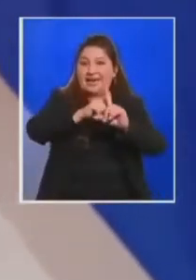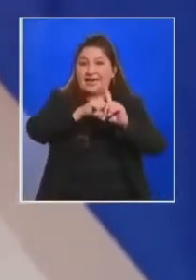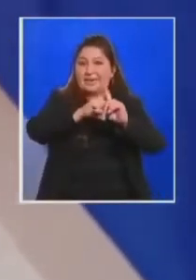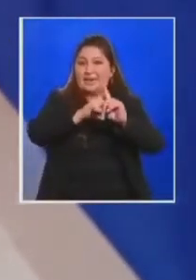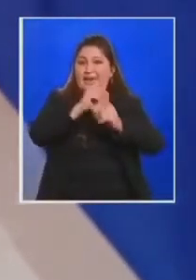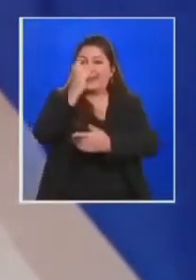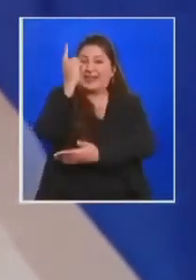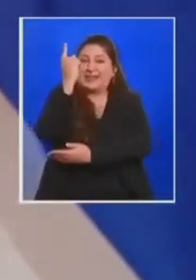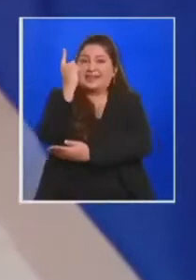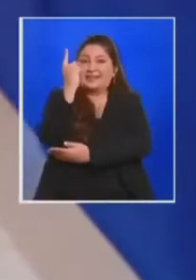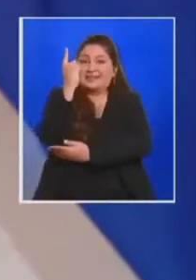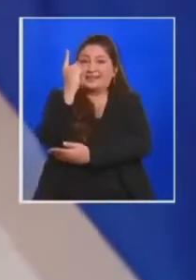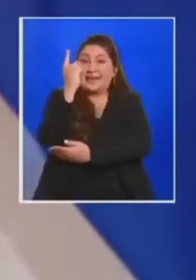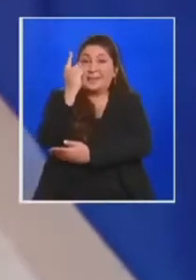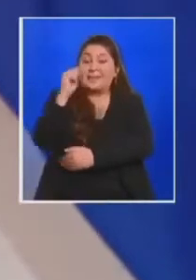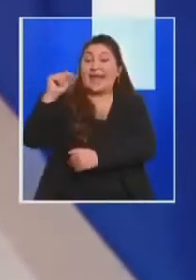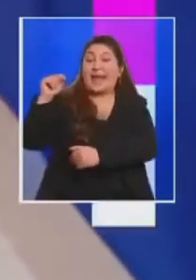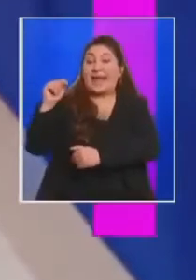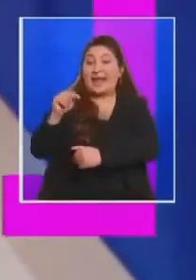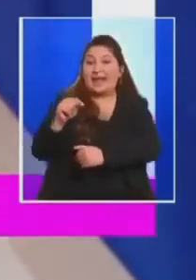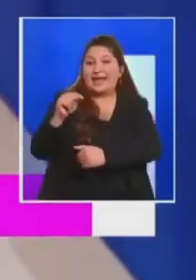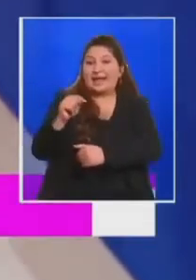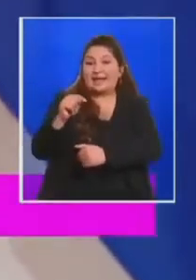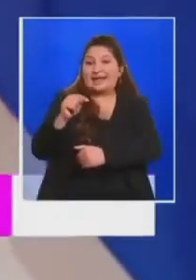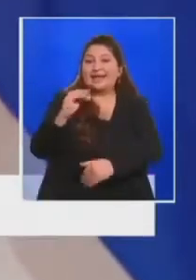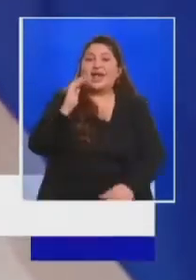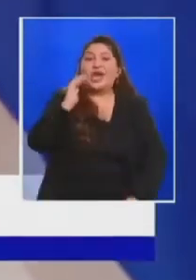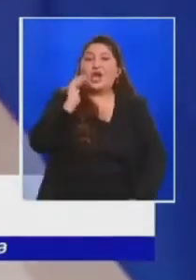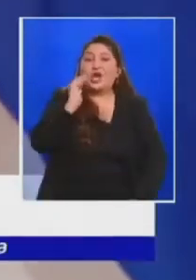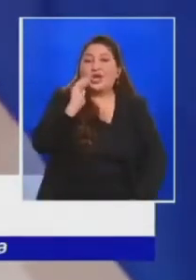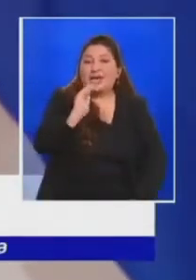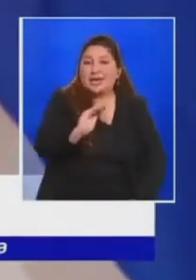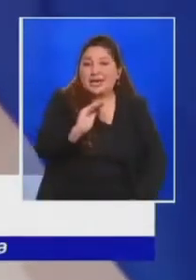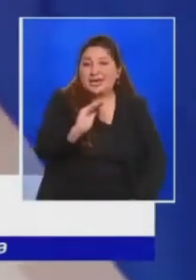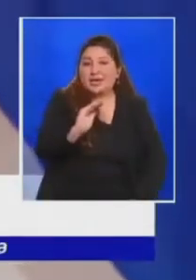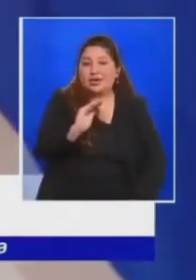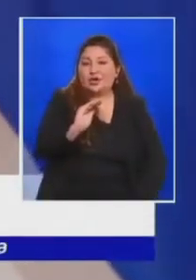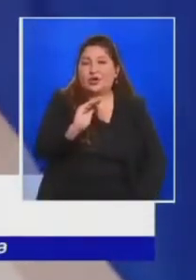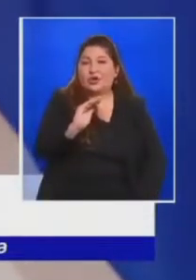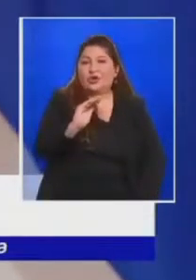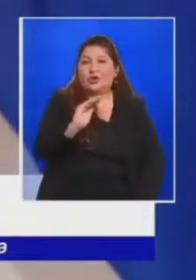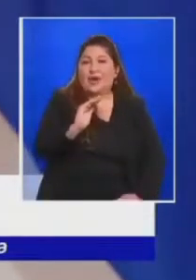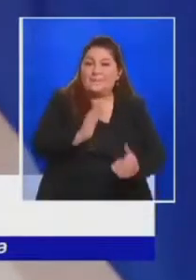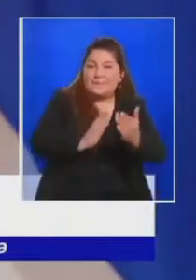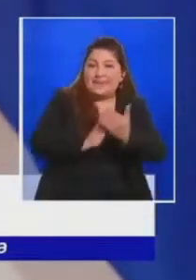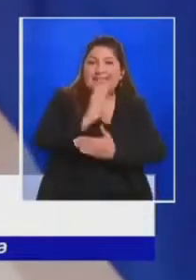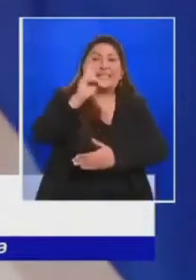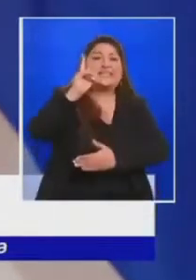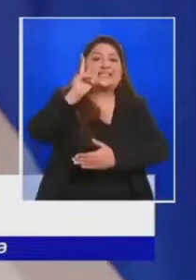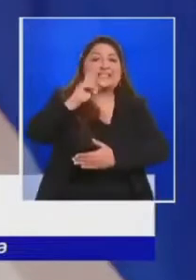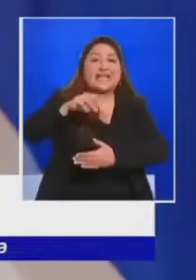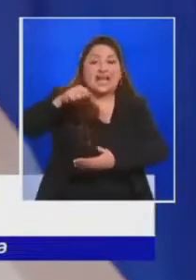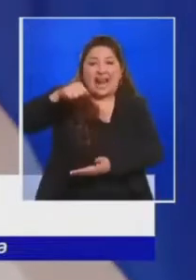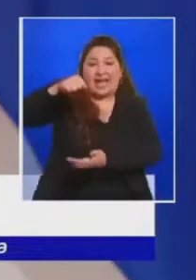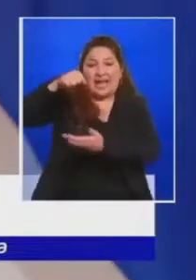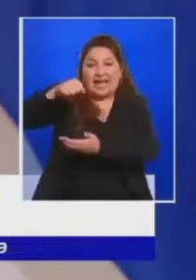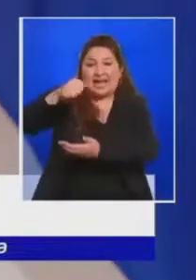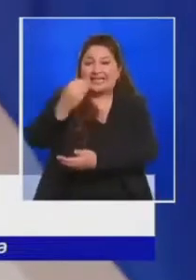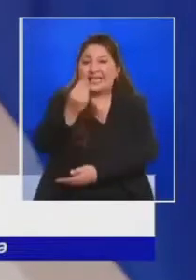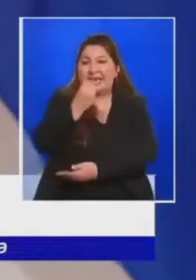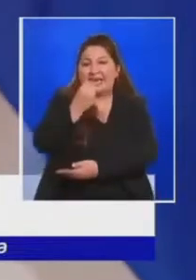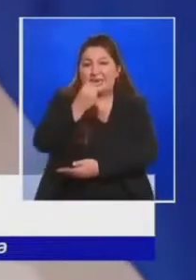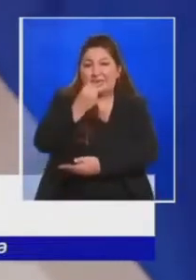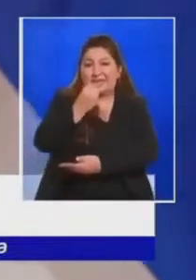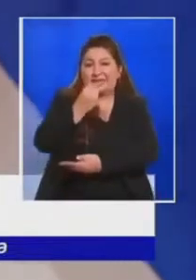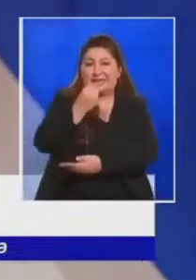el que quedan los alumnos sin la canasta, no solamente enero y febrero, diciembre, lo cual ya es